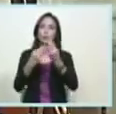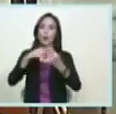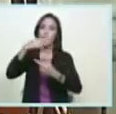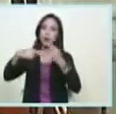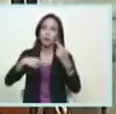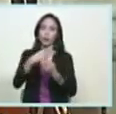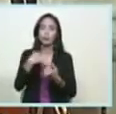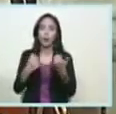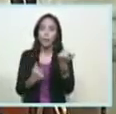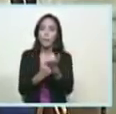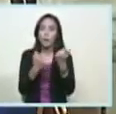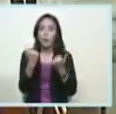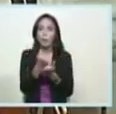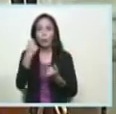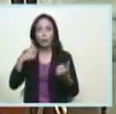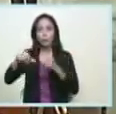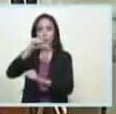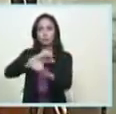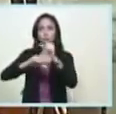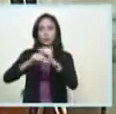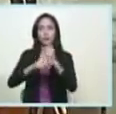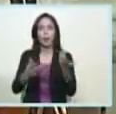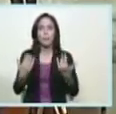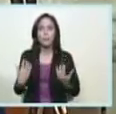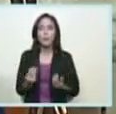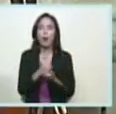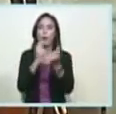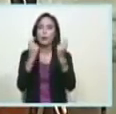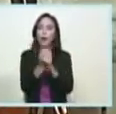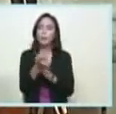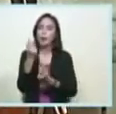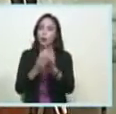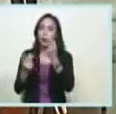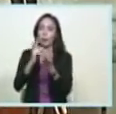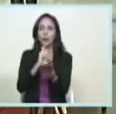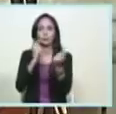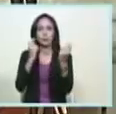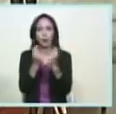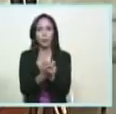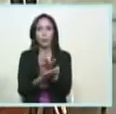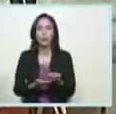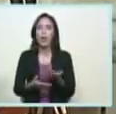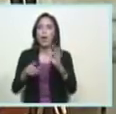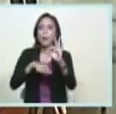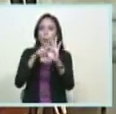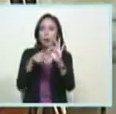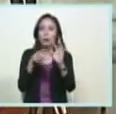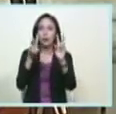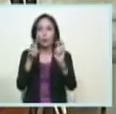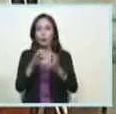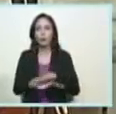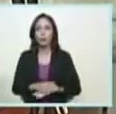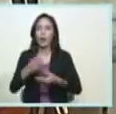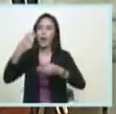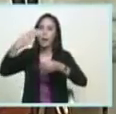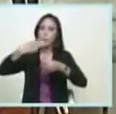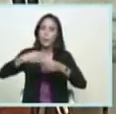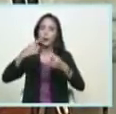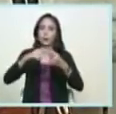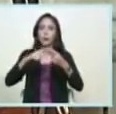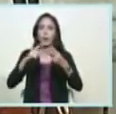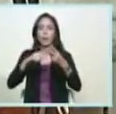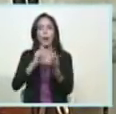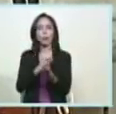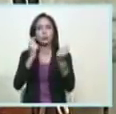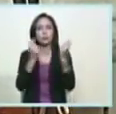bolivariana cuento con tu apoyo compatriota vamos a la reconversión monetaria vamos al anclaje del bolívar soberano al petró y